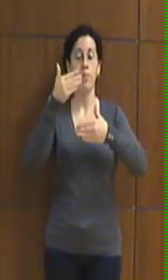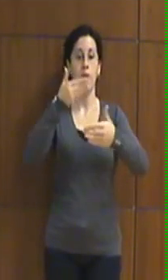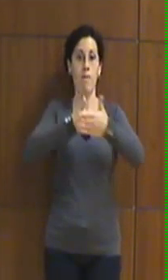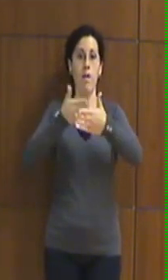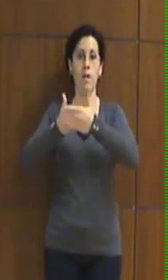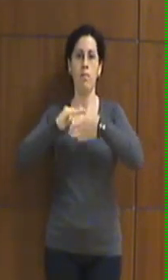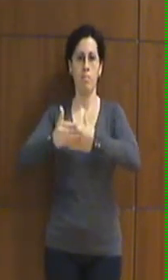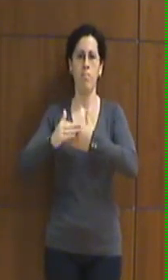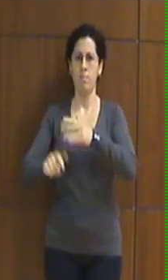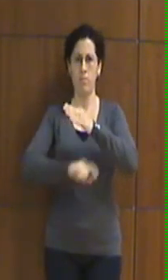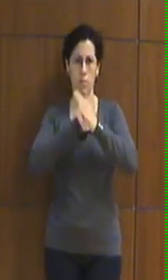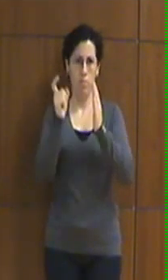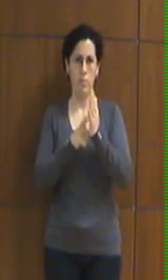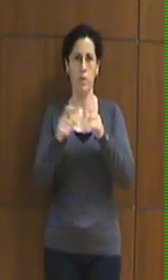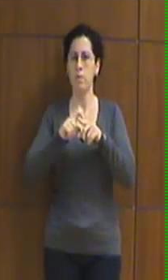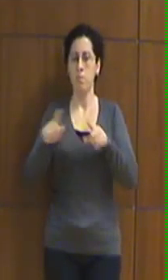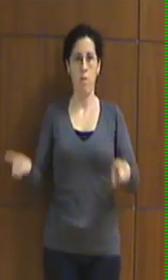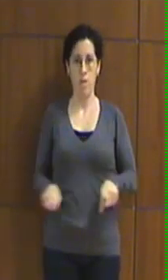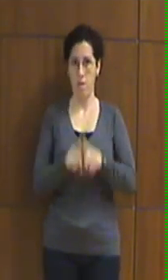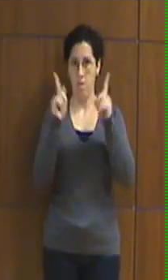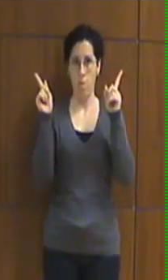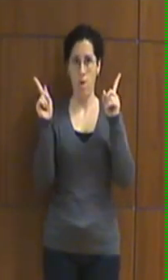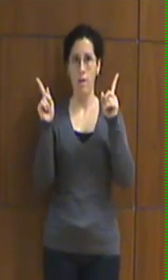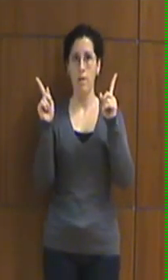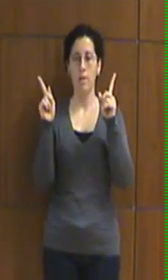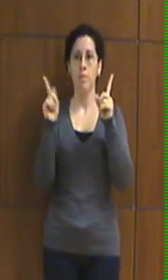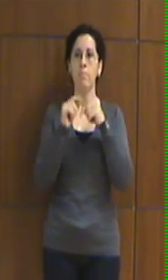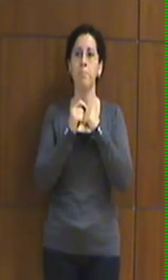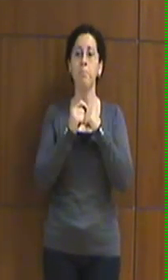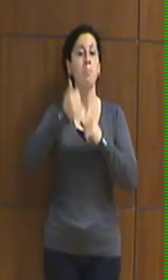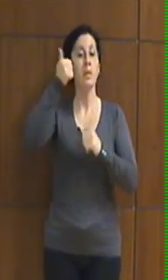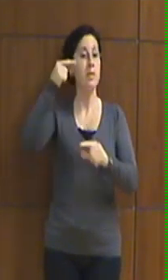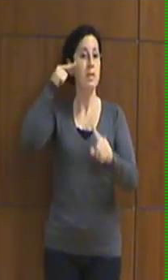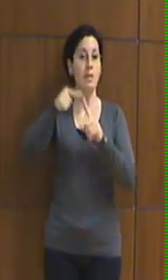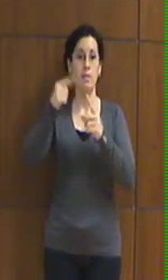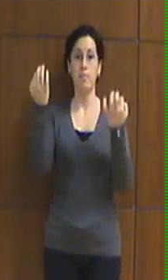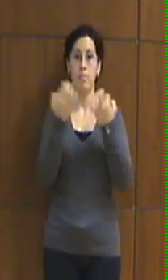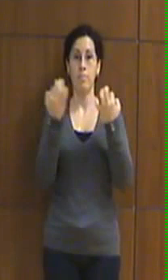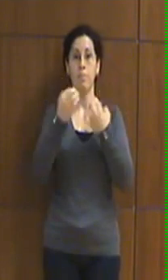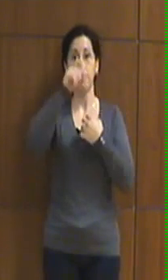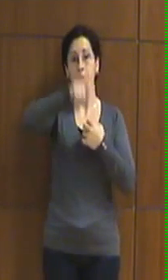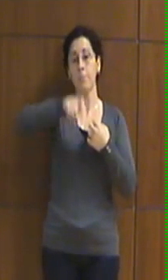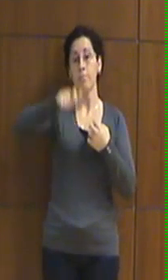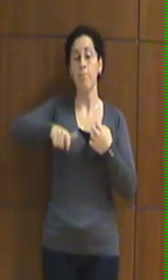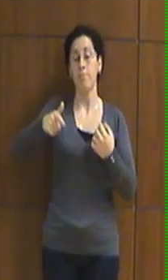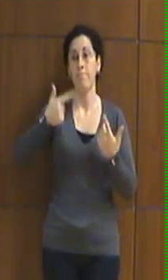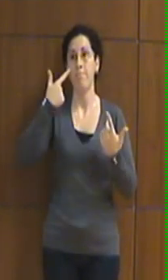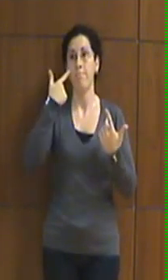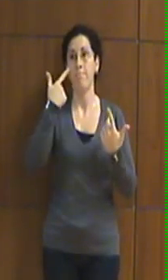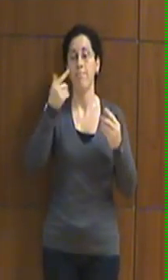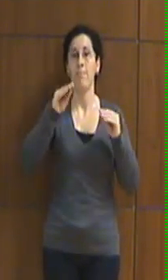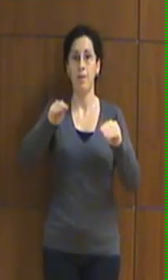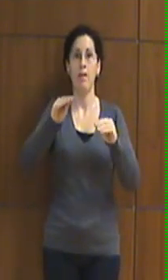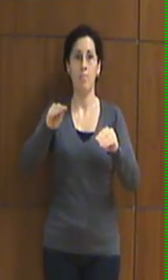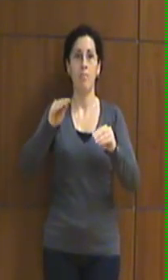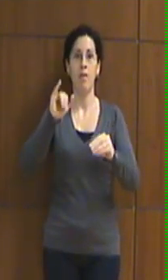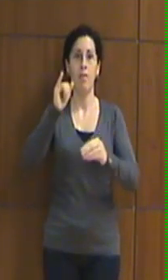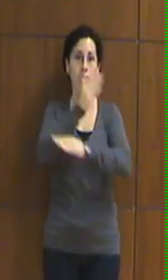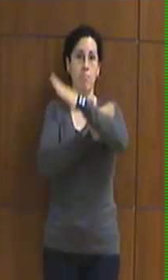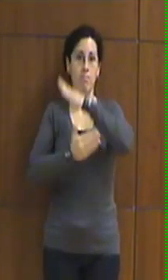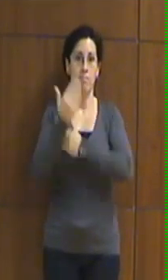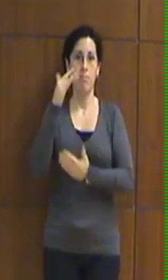todo tipo de personas y bueno, pues fundamentalmente a las que se consideran que tienen discapacidades